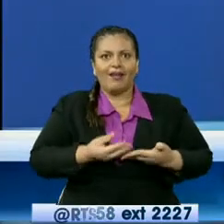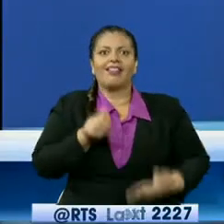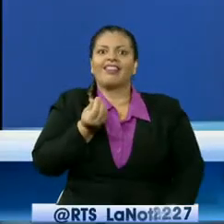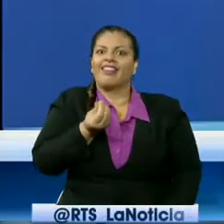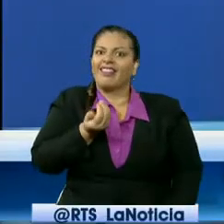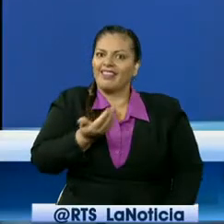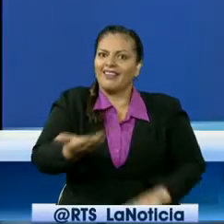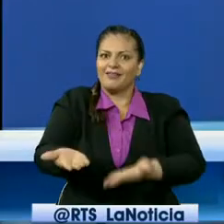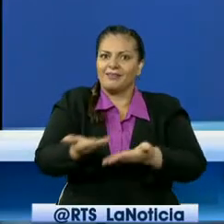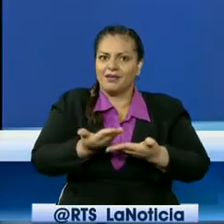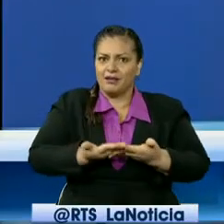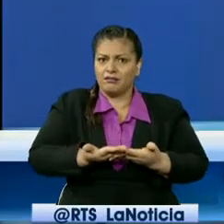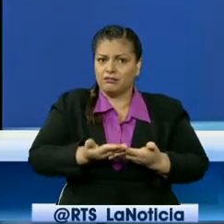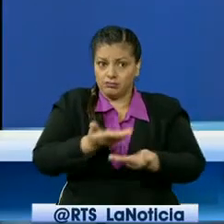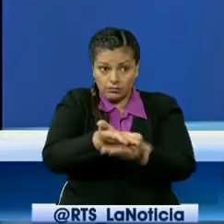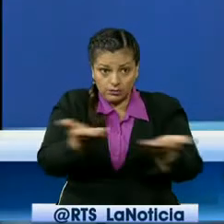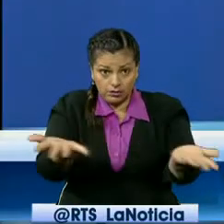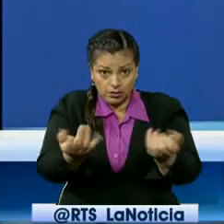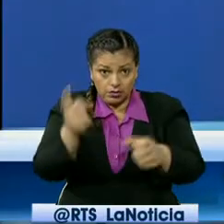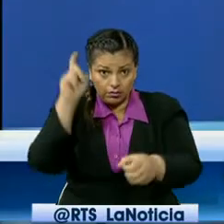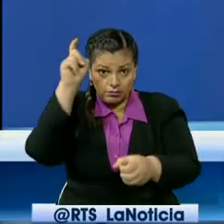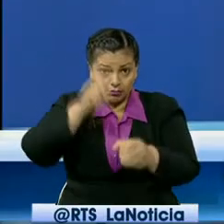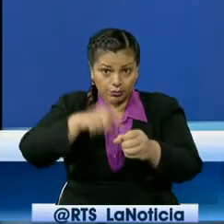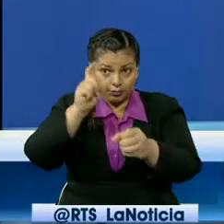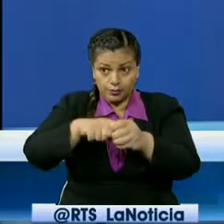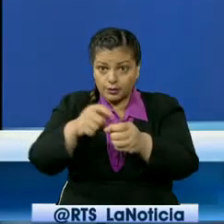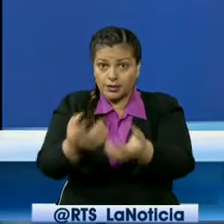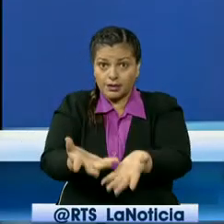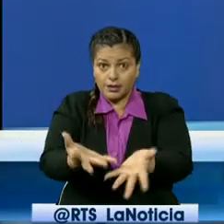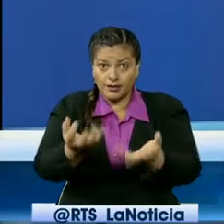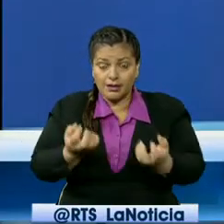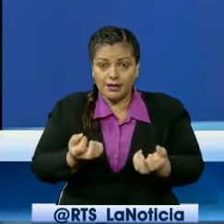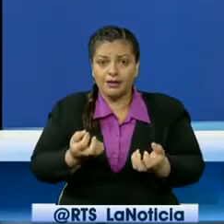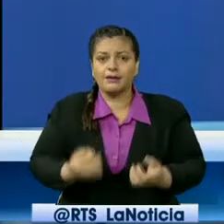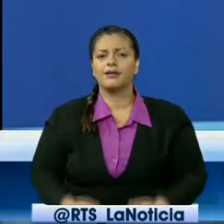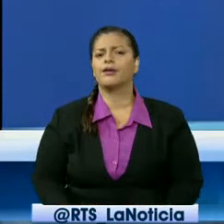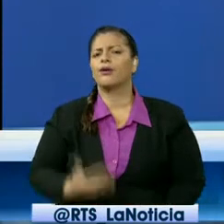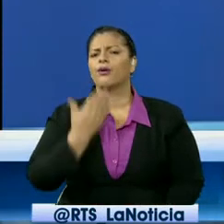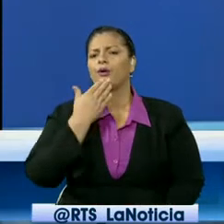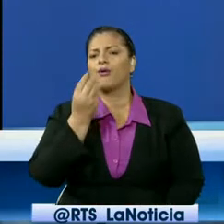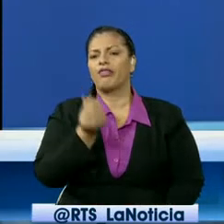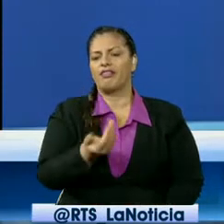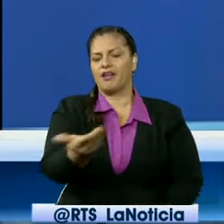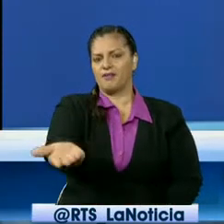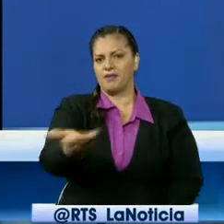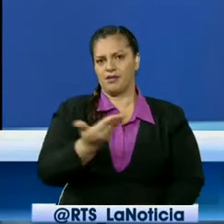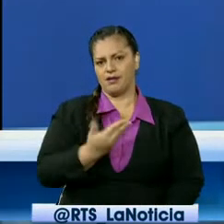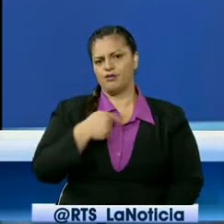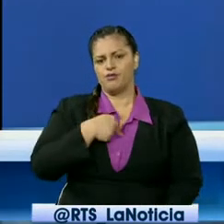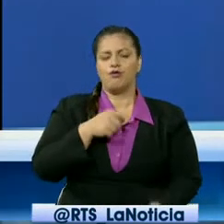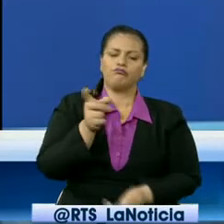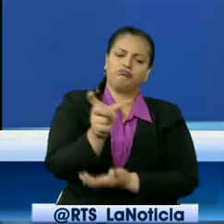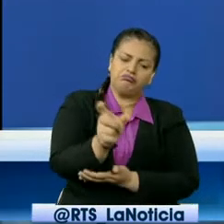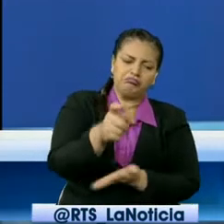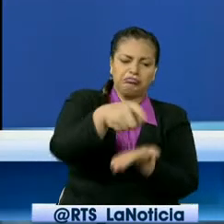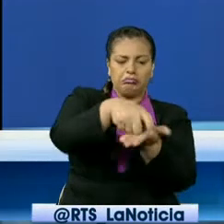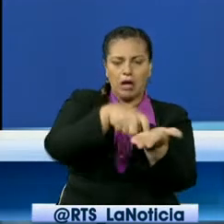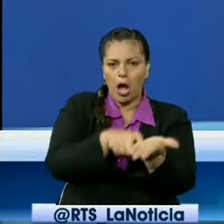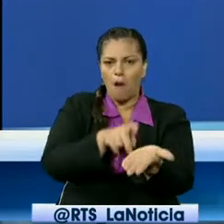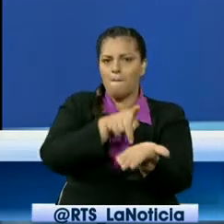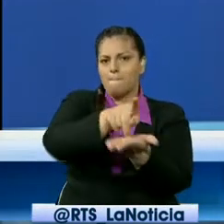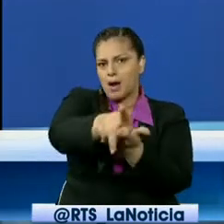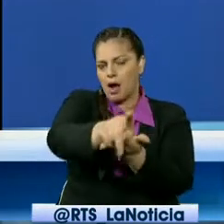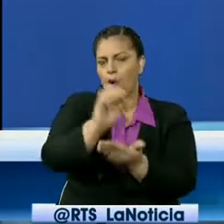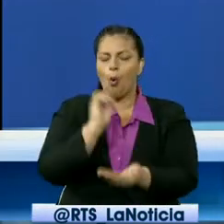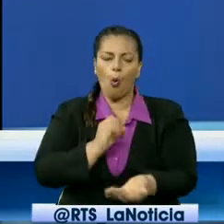se inscriban en este mecanismo de devolución a través de pagos con tarjetas de crédito o dinero electrónico, saquen